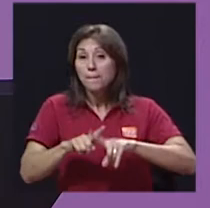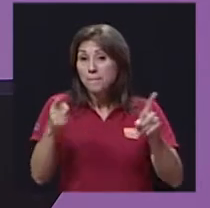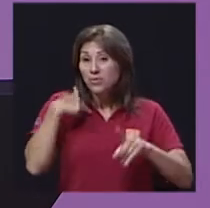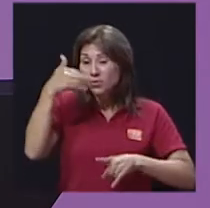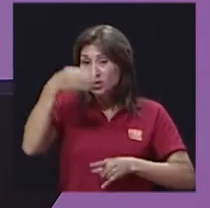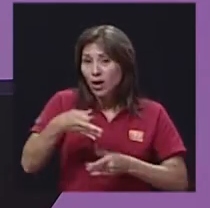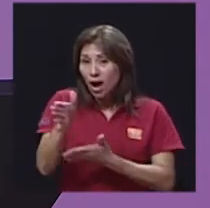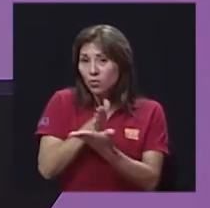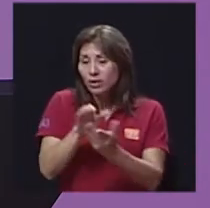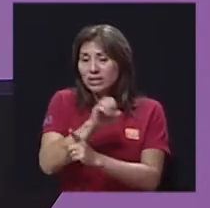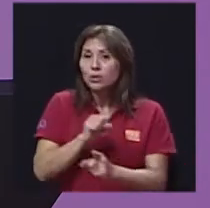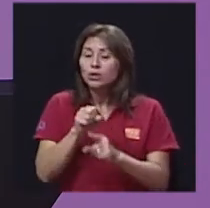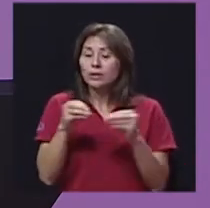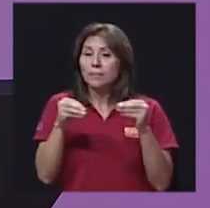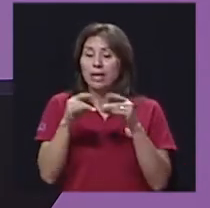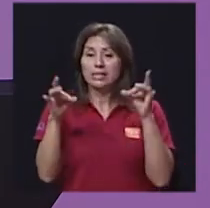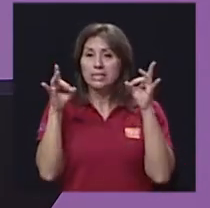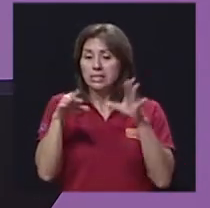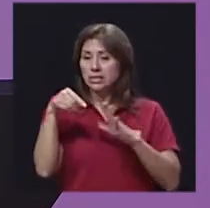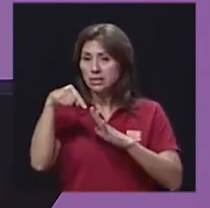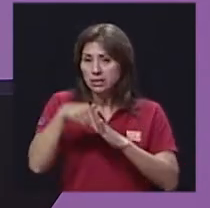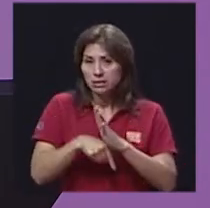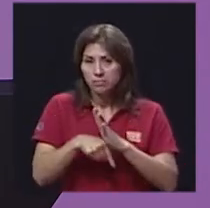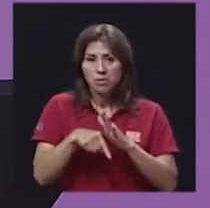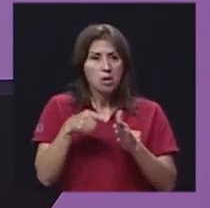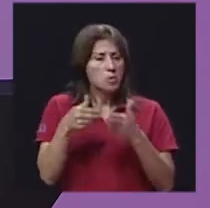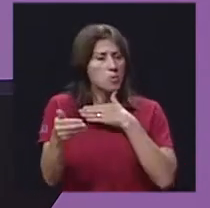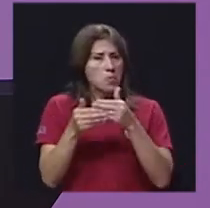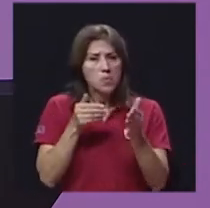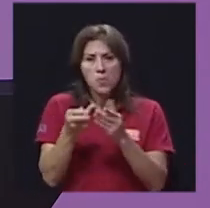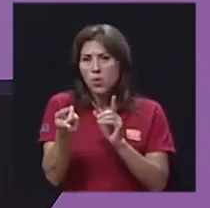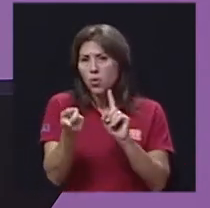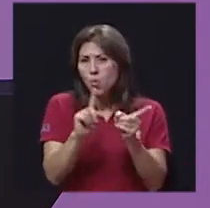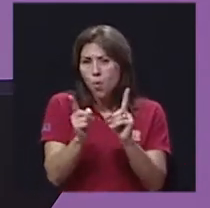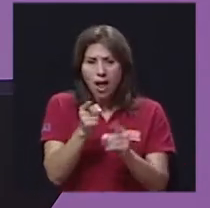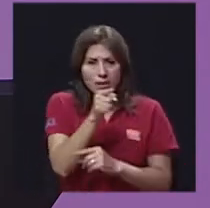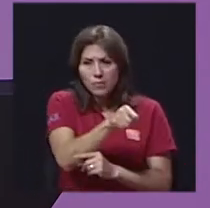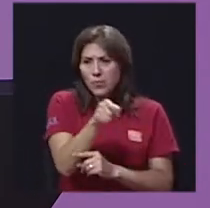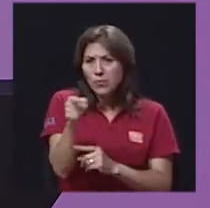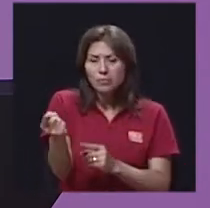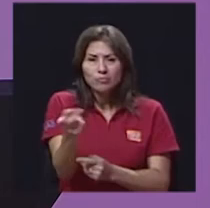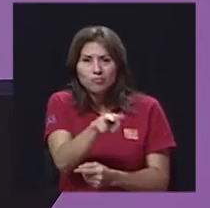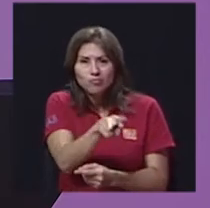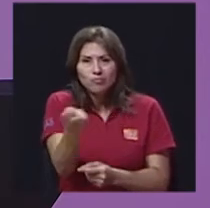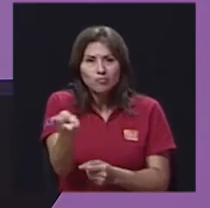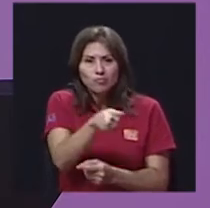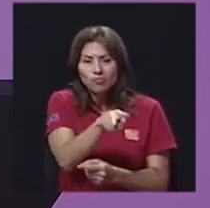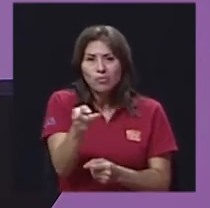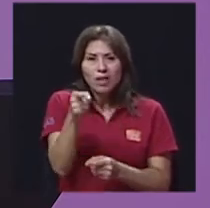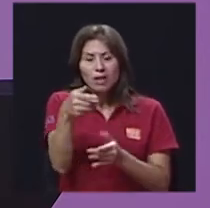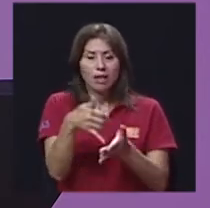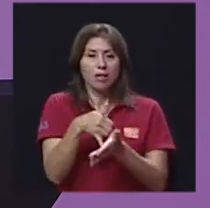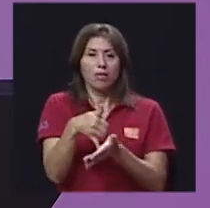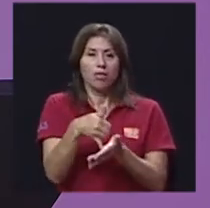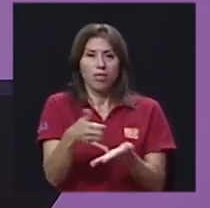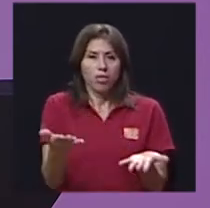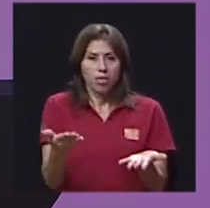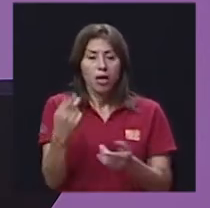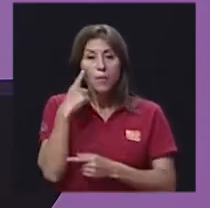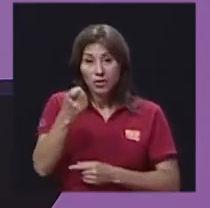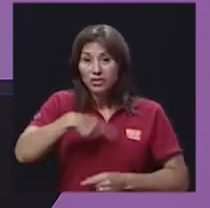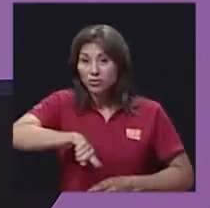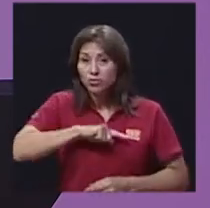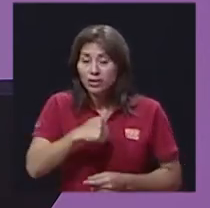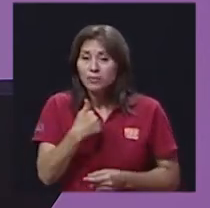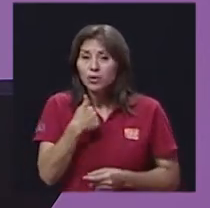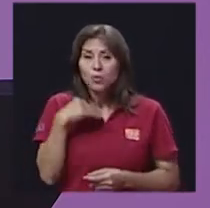muy dramáticos donde demandados o demandadas que están en situaciones de extrema vulnerabilidad, porque hemos tenido